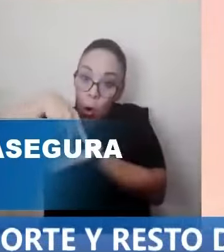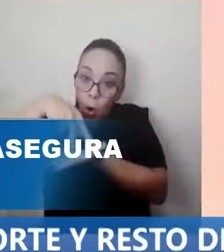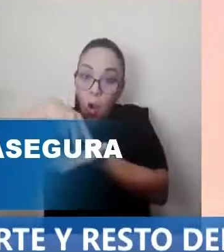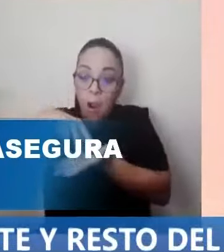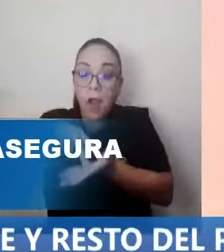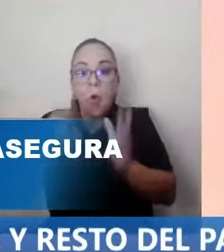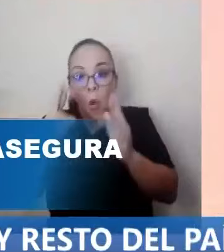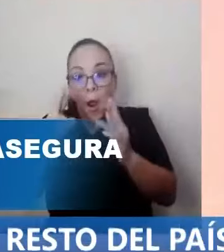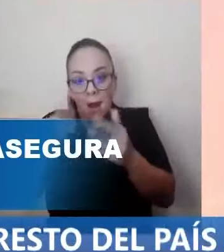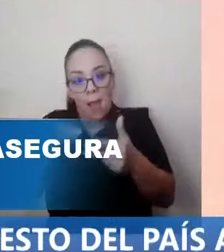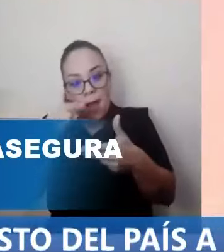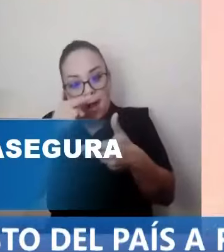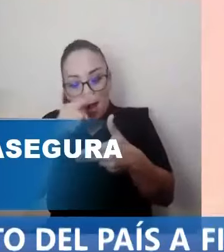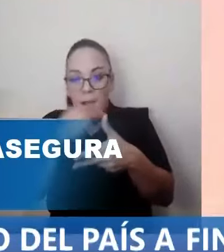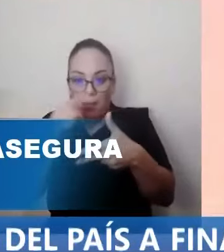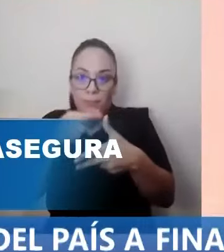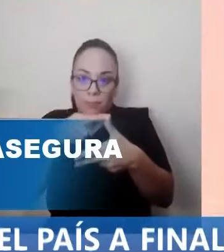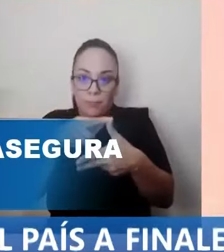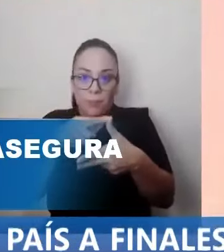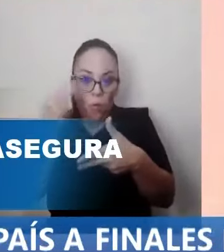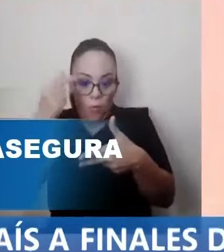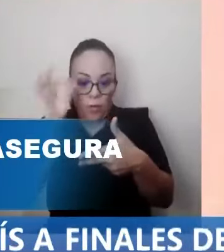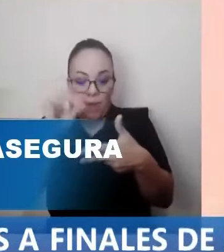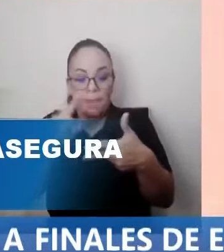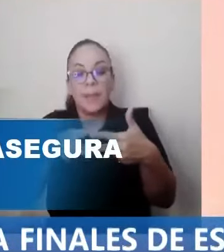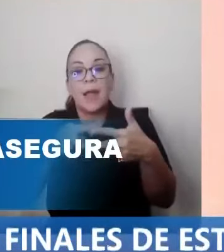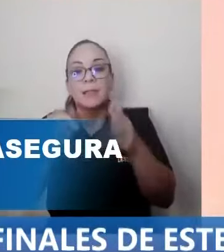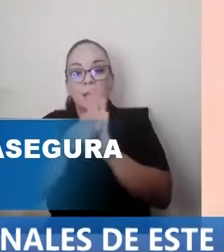Legislativo, dejen de tambalearse